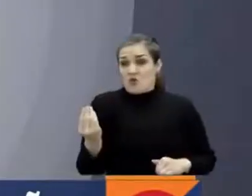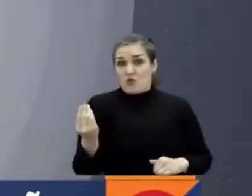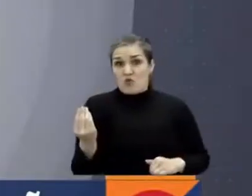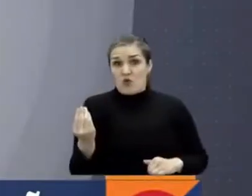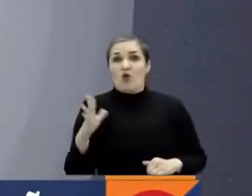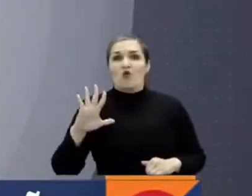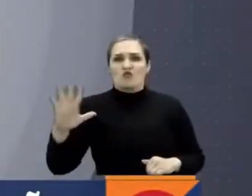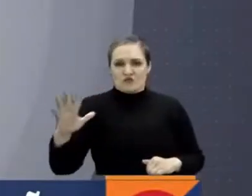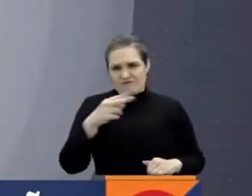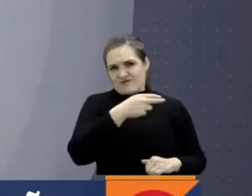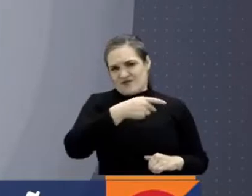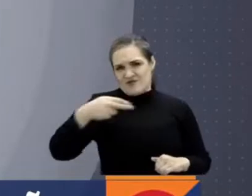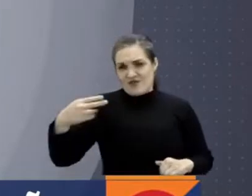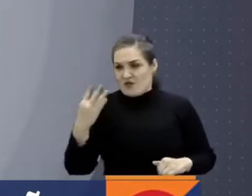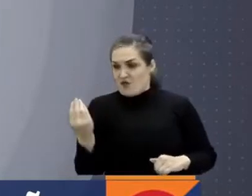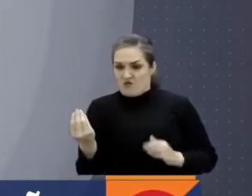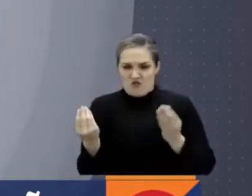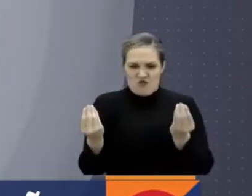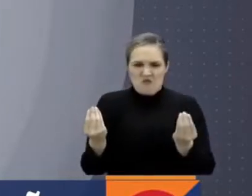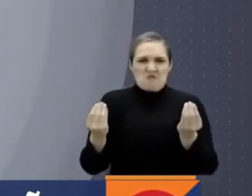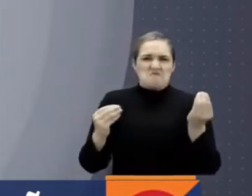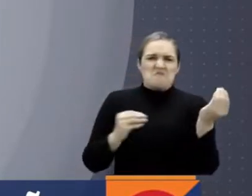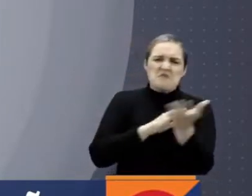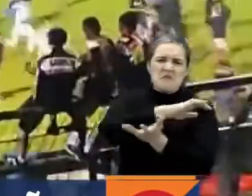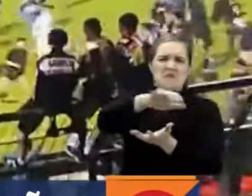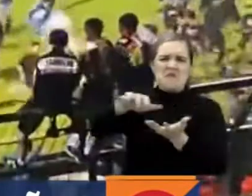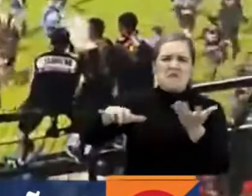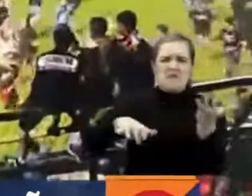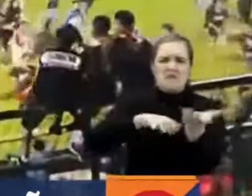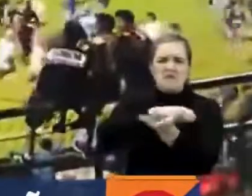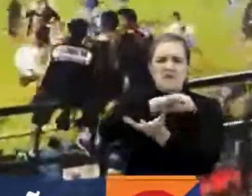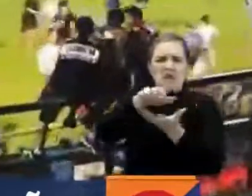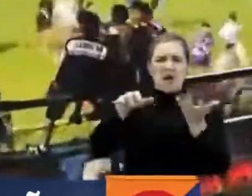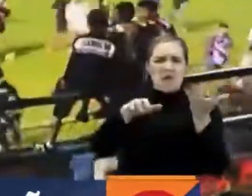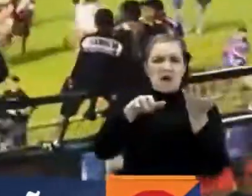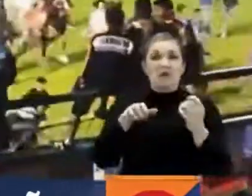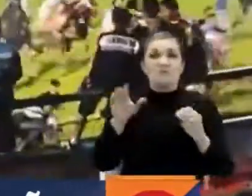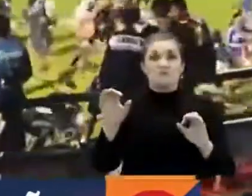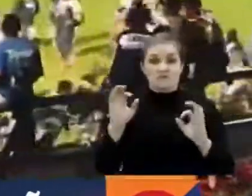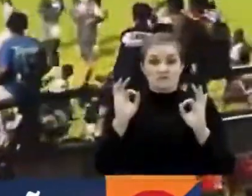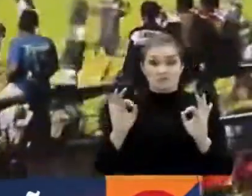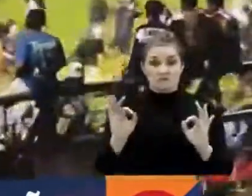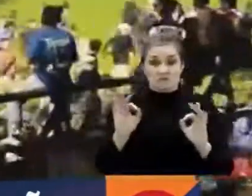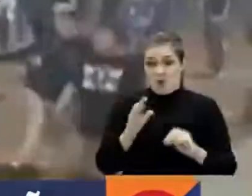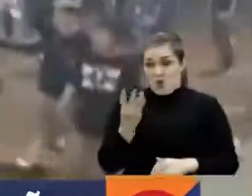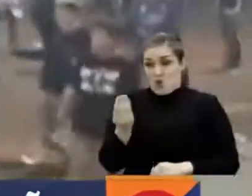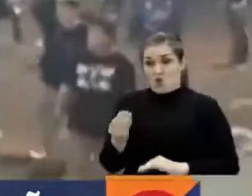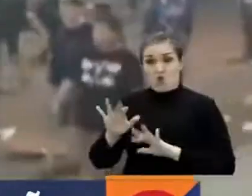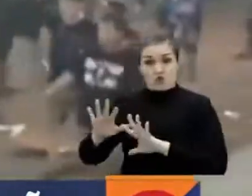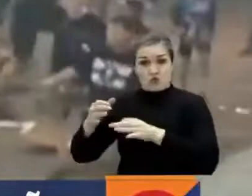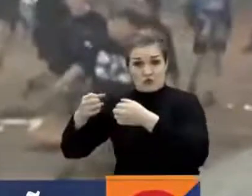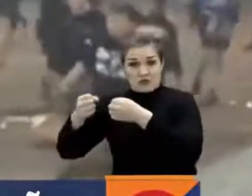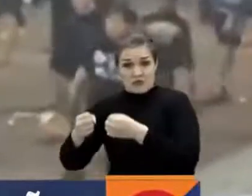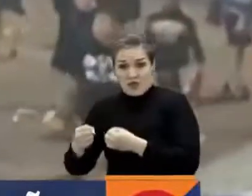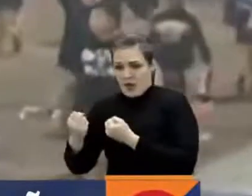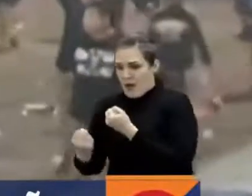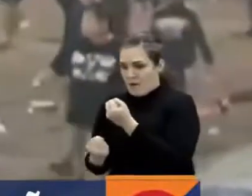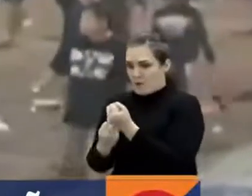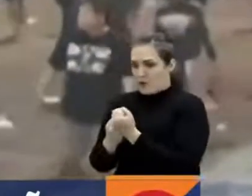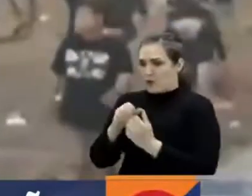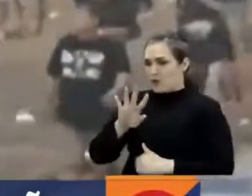una contienda deportiva pasó a una real. El marcador en contra del equipo local, apoyado por